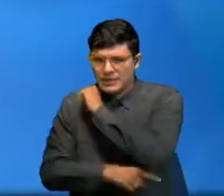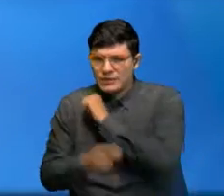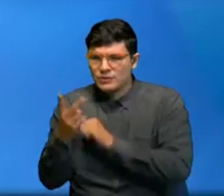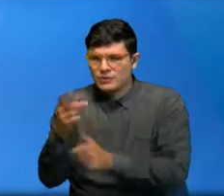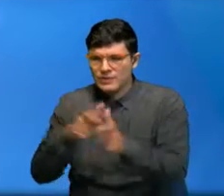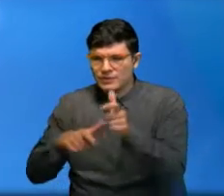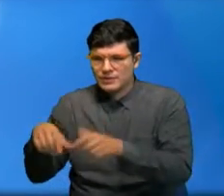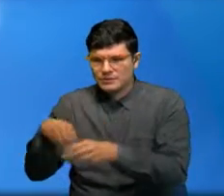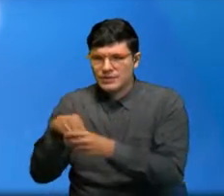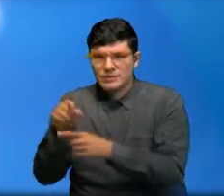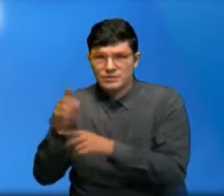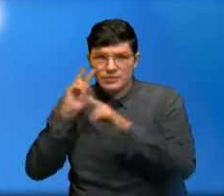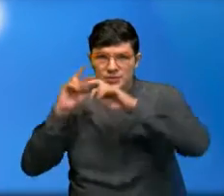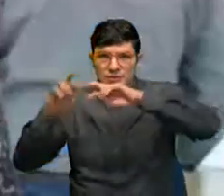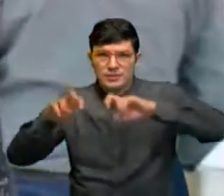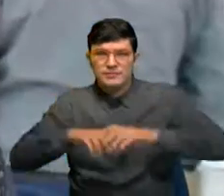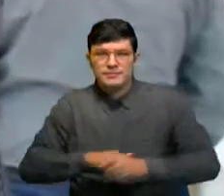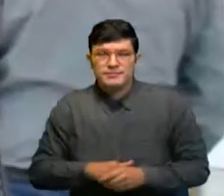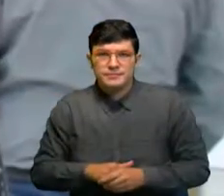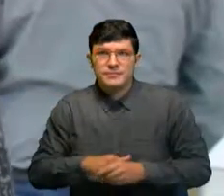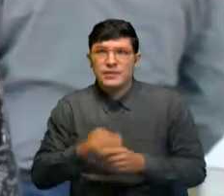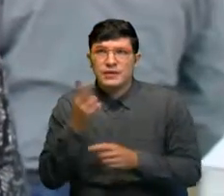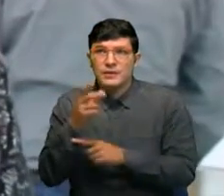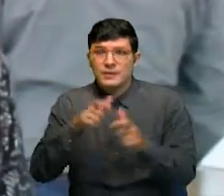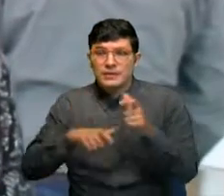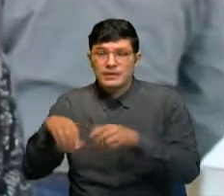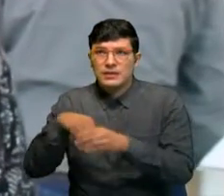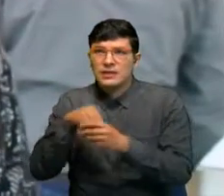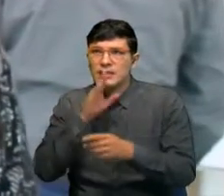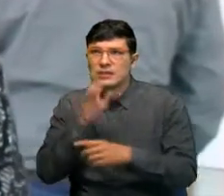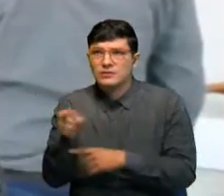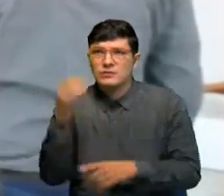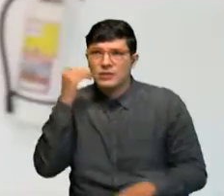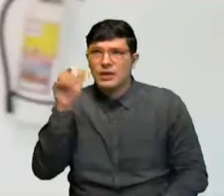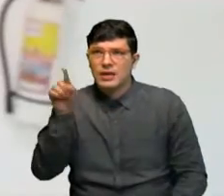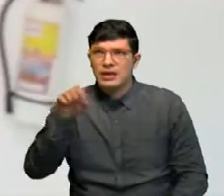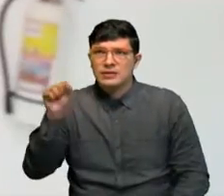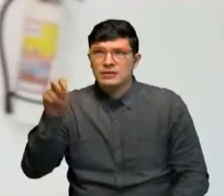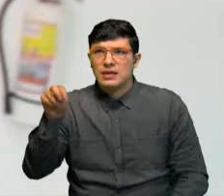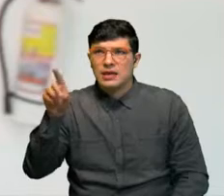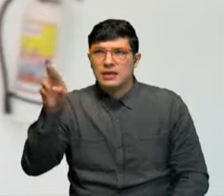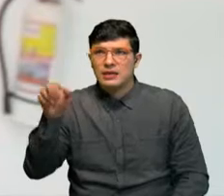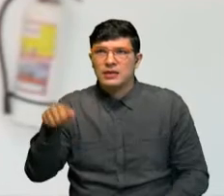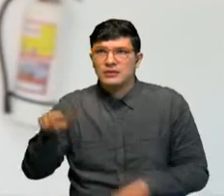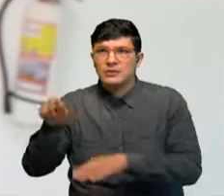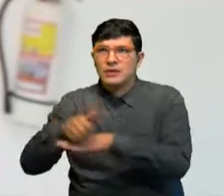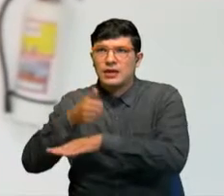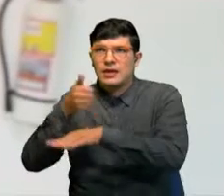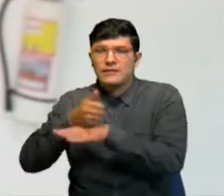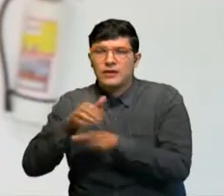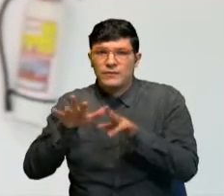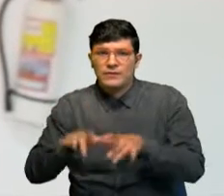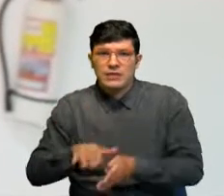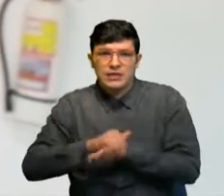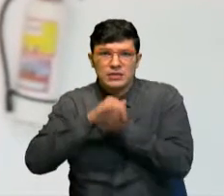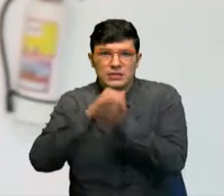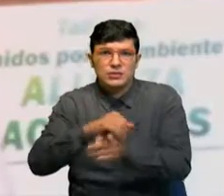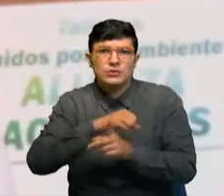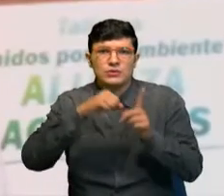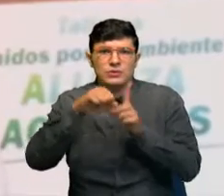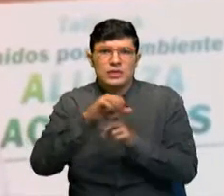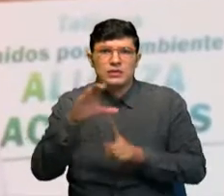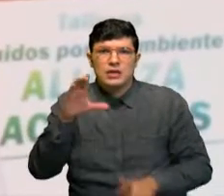los funcionarios investigados los implicados son sandra pachón jefe de la oficina de gestión social de la sede mv